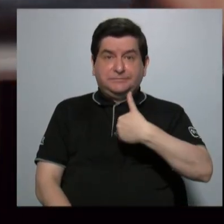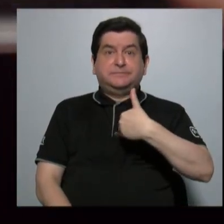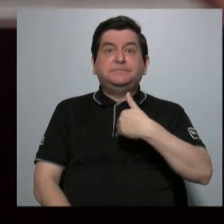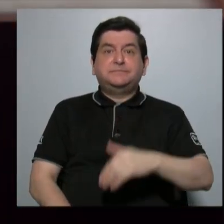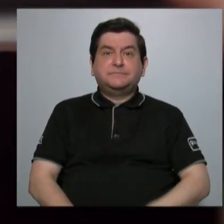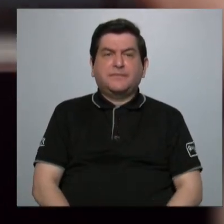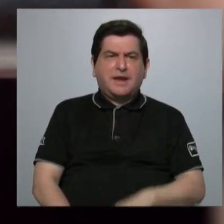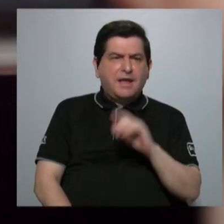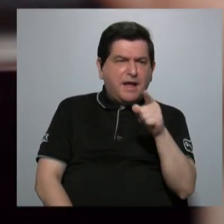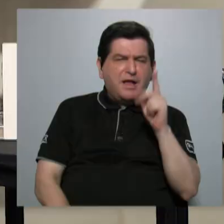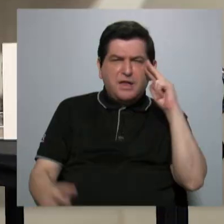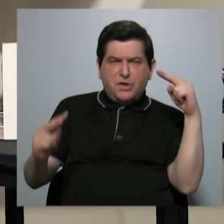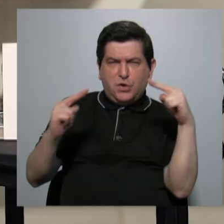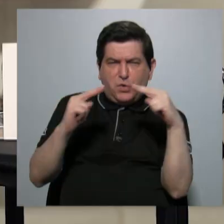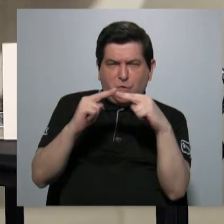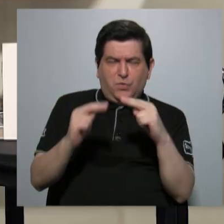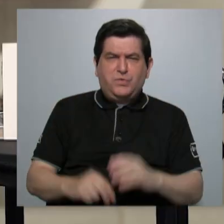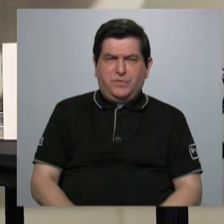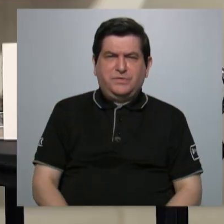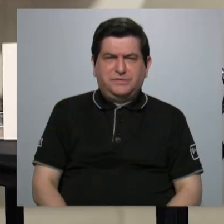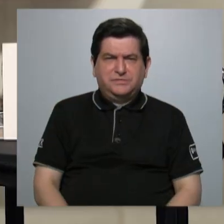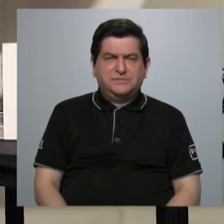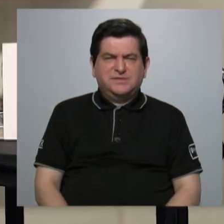¿verdad? En Italia conozco más que nada